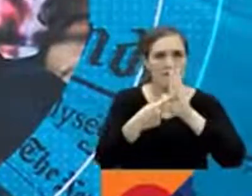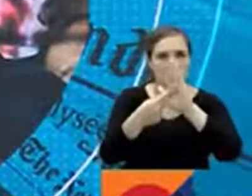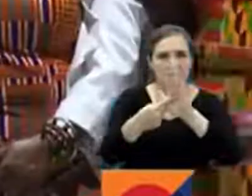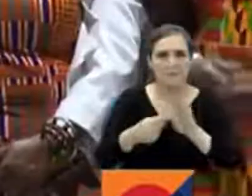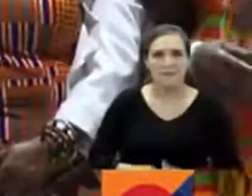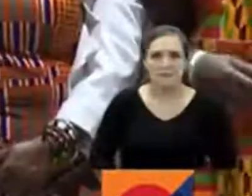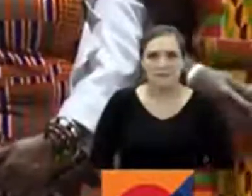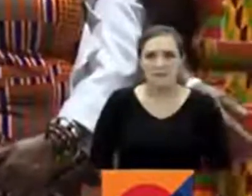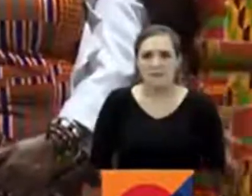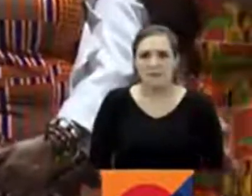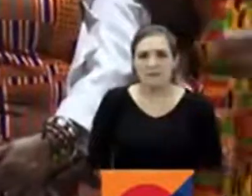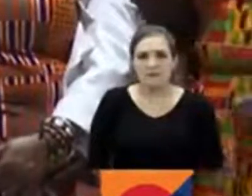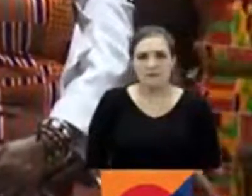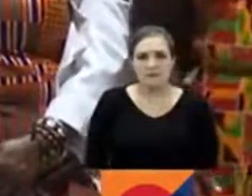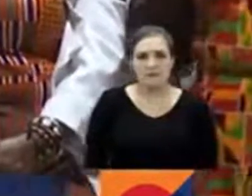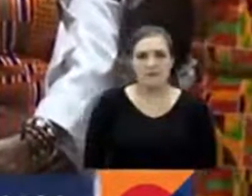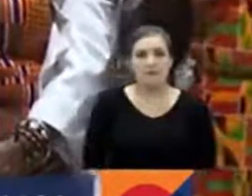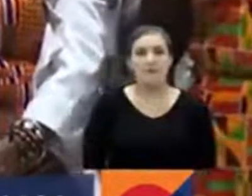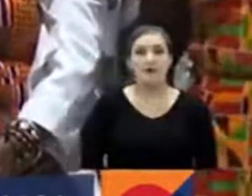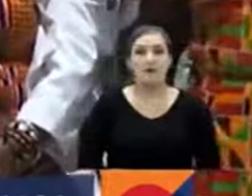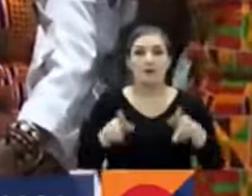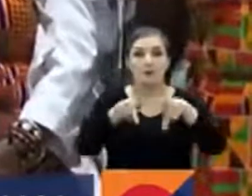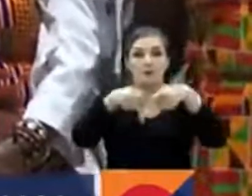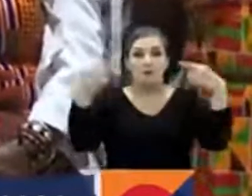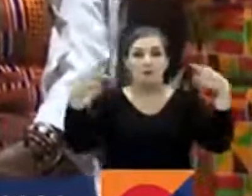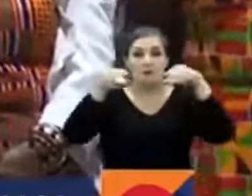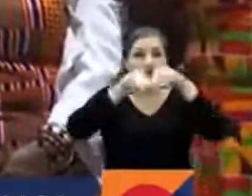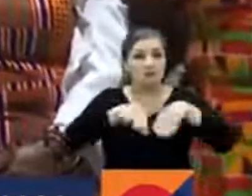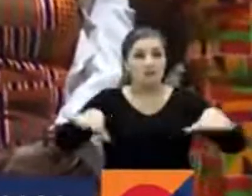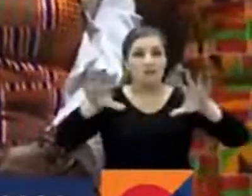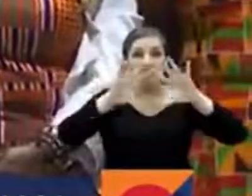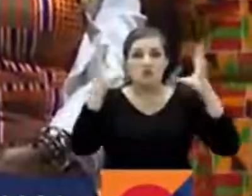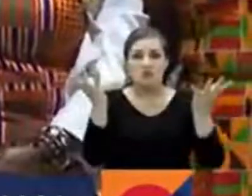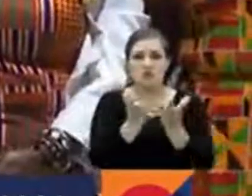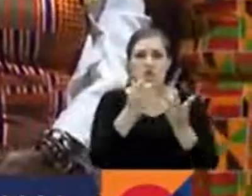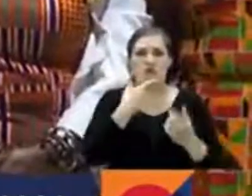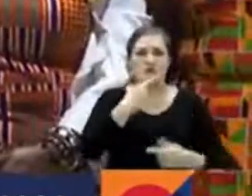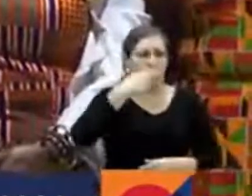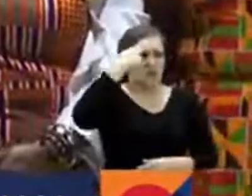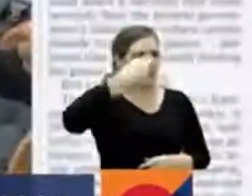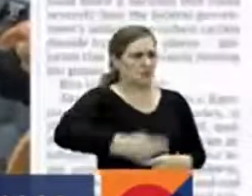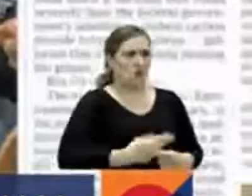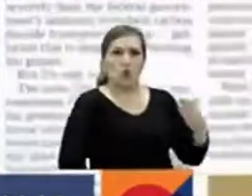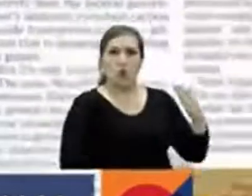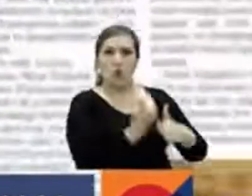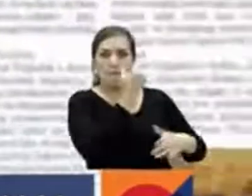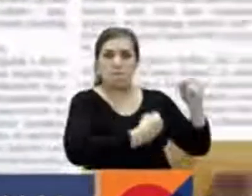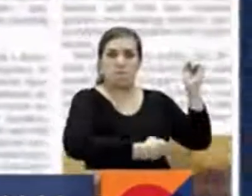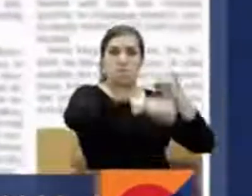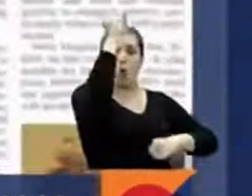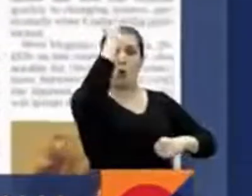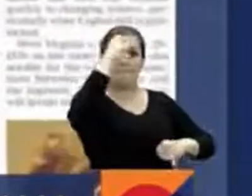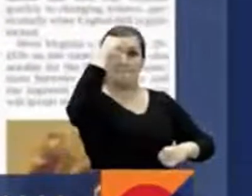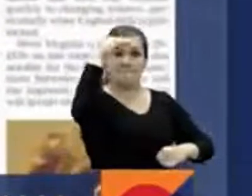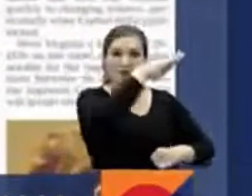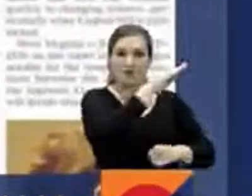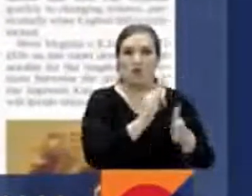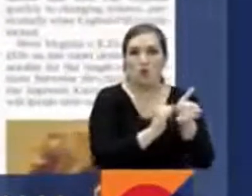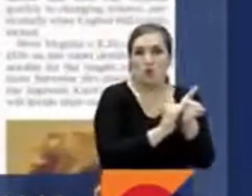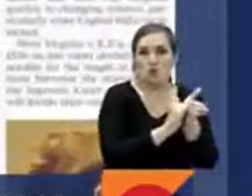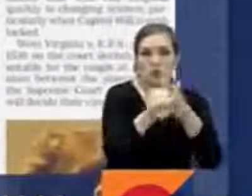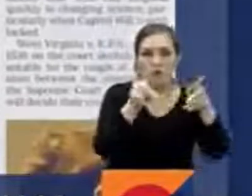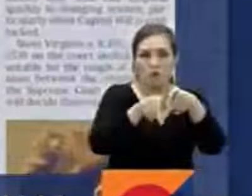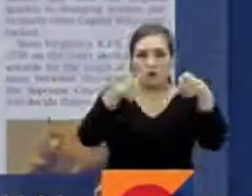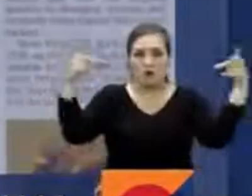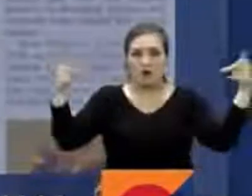país. Los diarios del mundo registraron este lunes el triunfo histórico de Gustavo Petro. El diario The New York Times puso en primera plana la